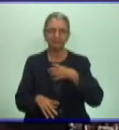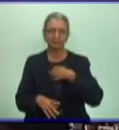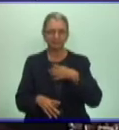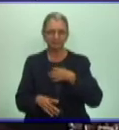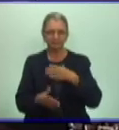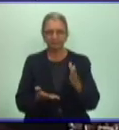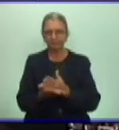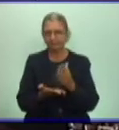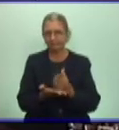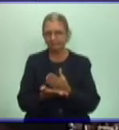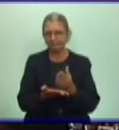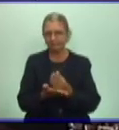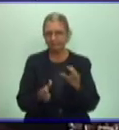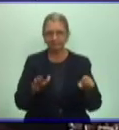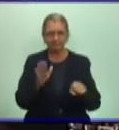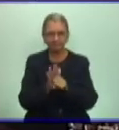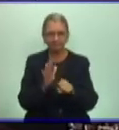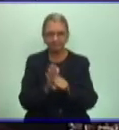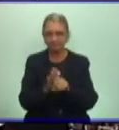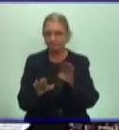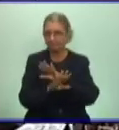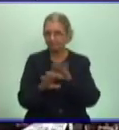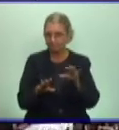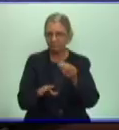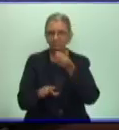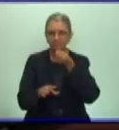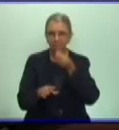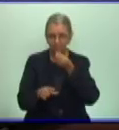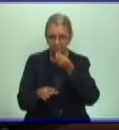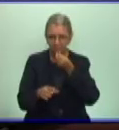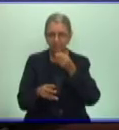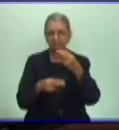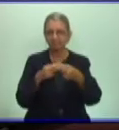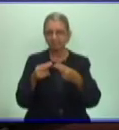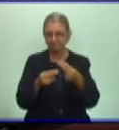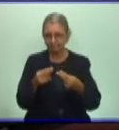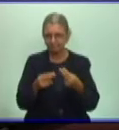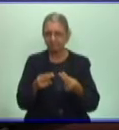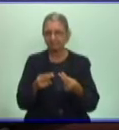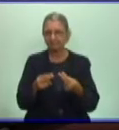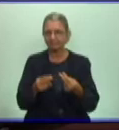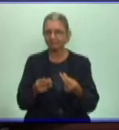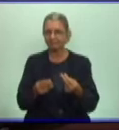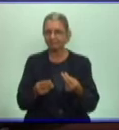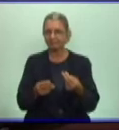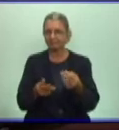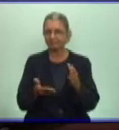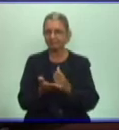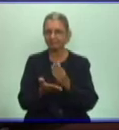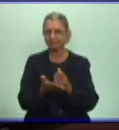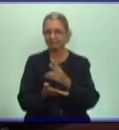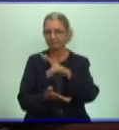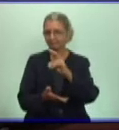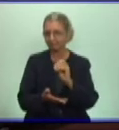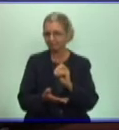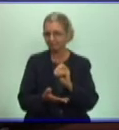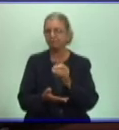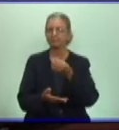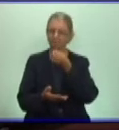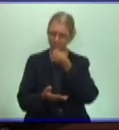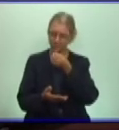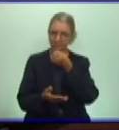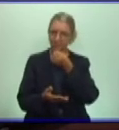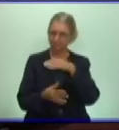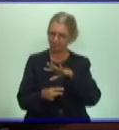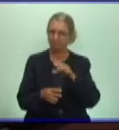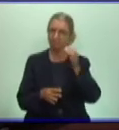¿el trabajo del álbum de la patria lo puede hacer en una libreta nueva? Si la tiene, la puede desarrollar. Y habíamos sugerido que también puede emplear la libreta de